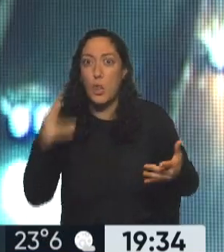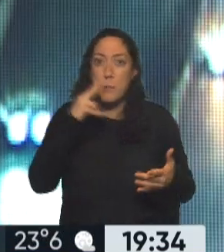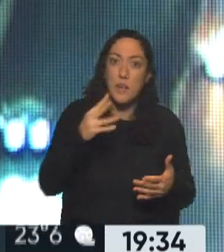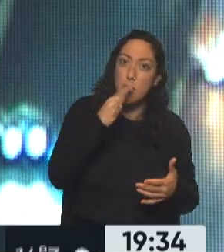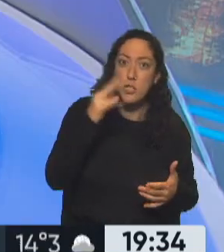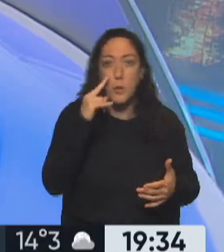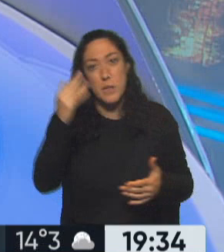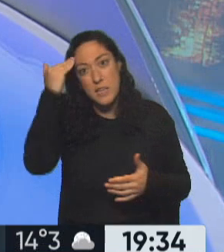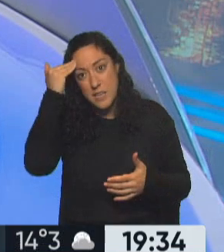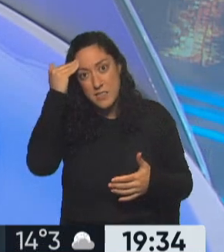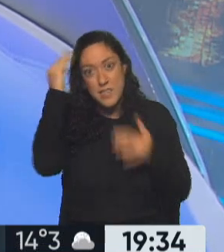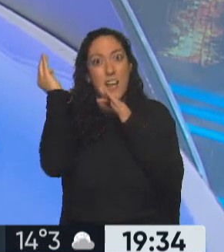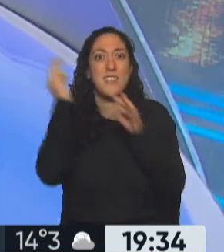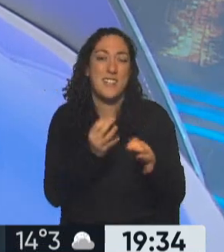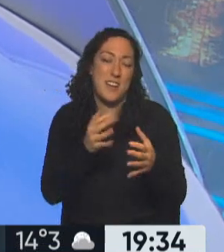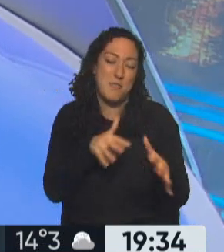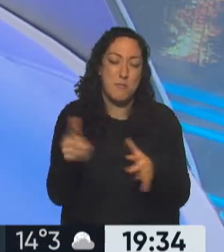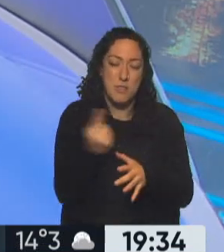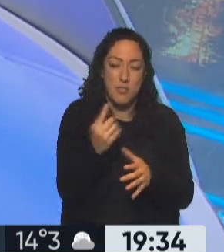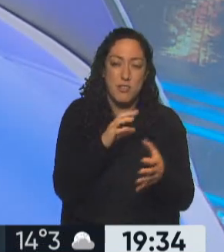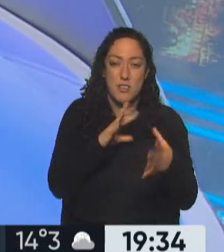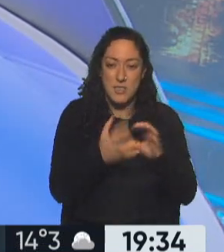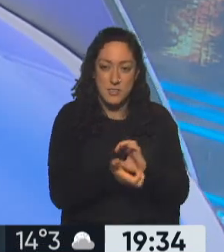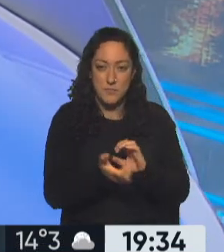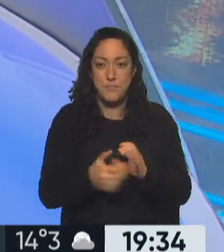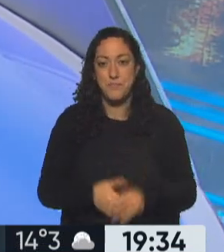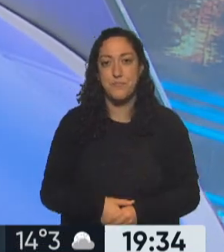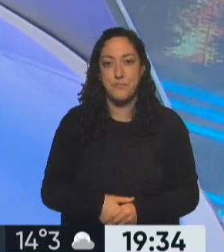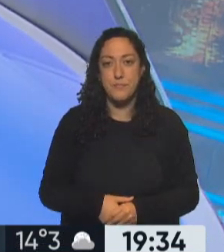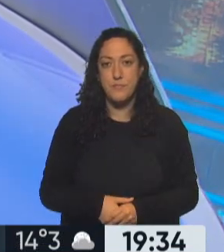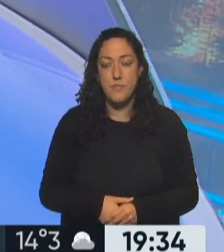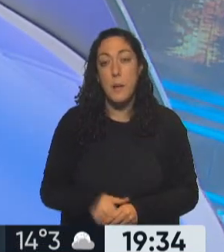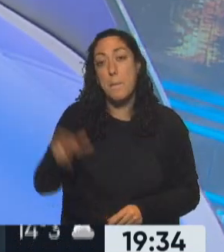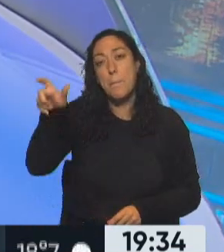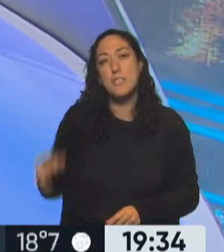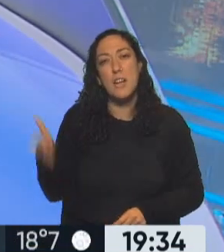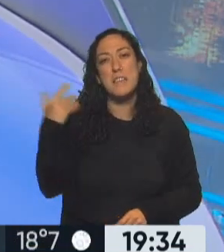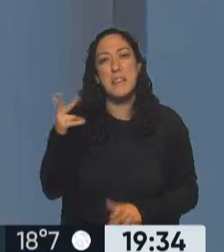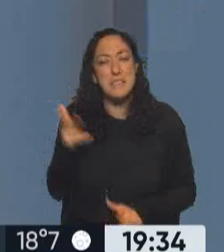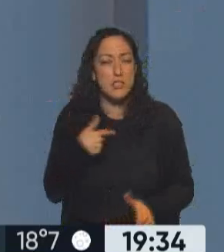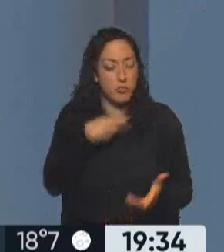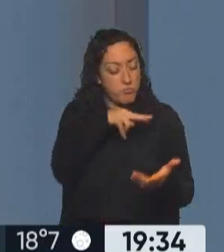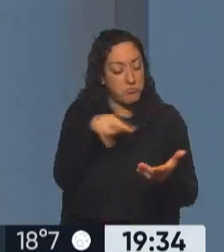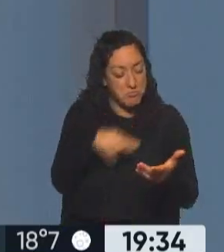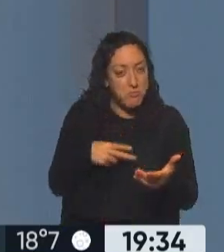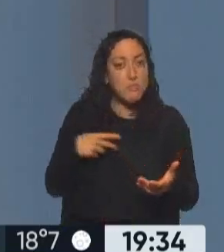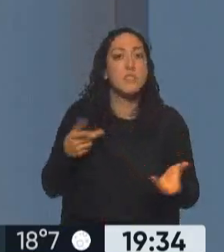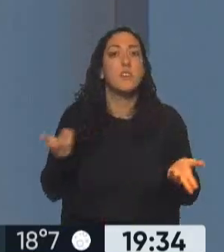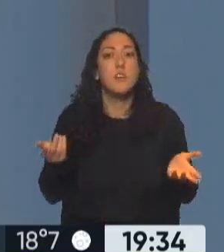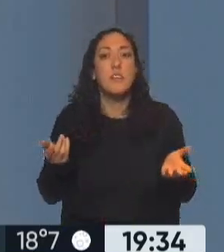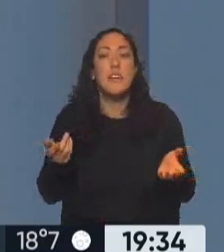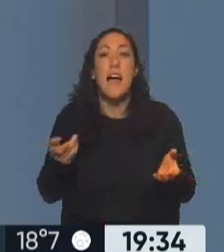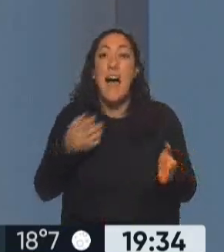Hay algo que los caracteriza, que leía el otro día, alguien decía, no los podés combatir con